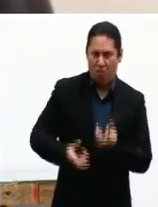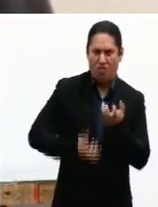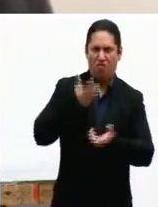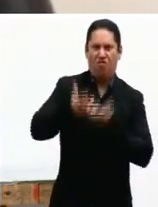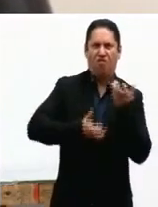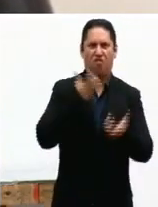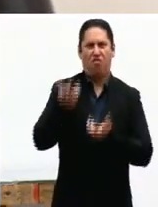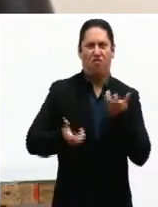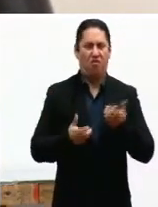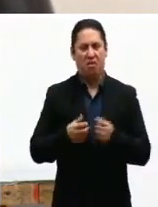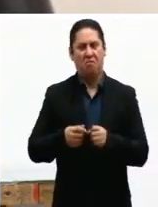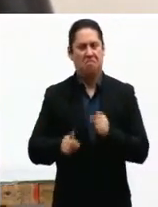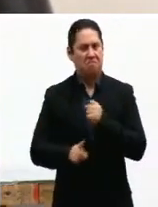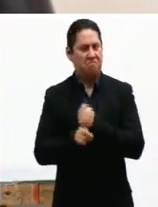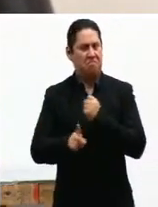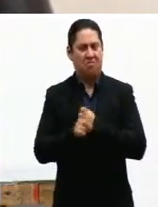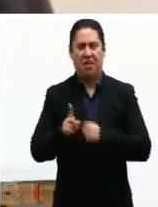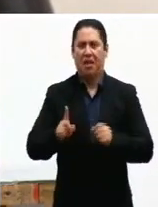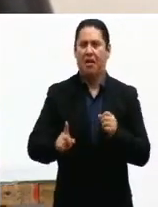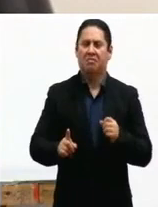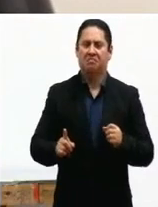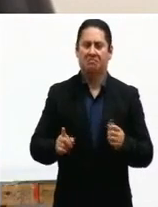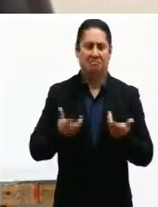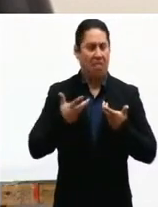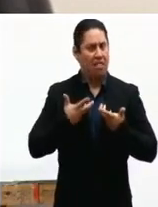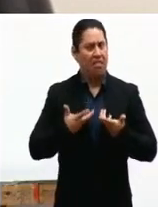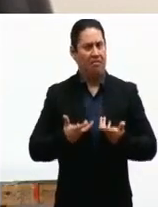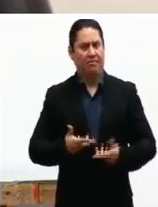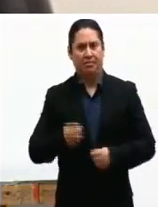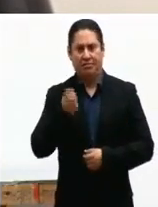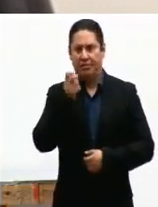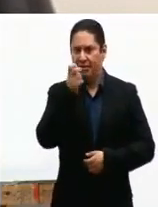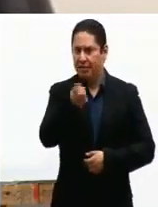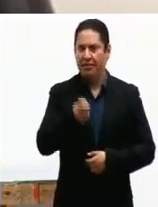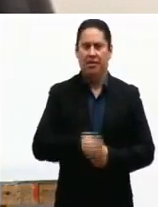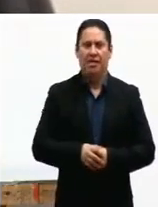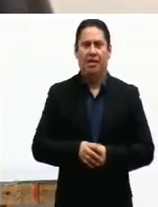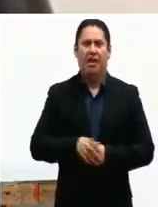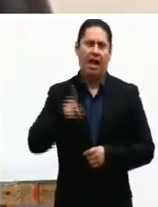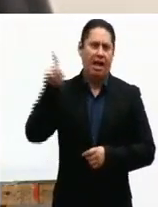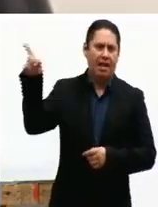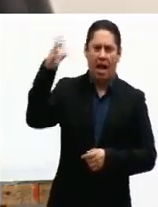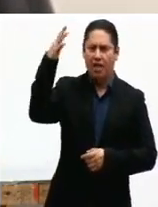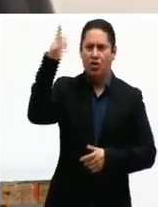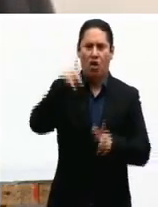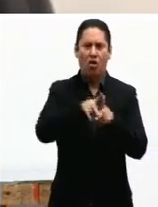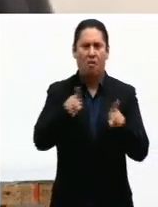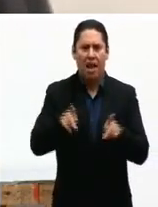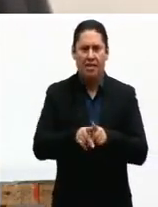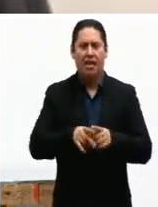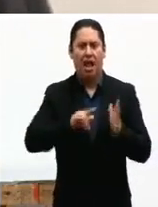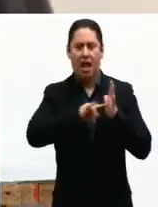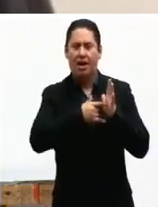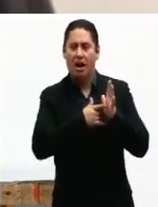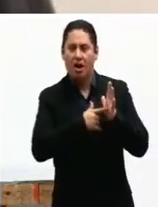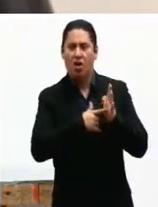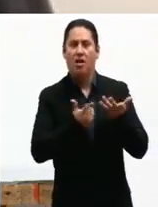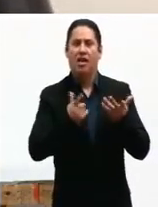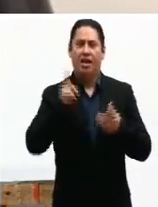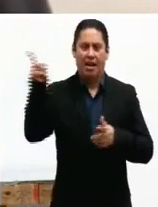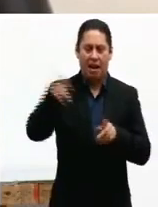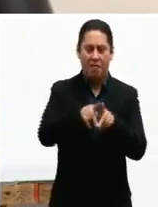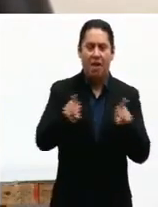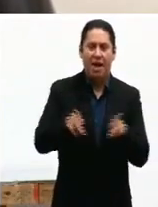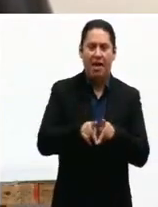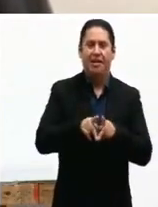son conflictivas aquí en la capital. Fue en el Oxxo de Plaza Sol, fue en el Oxxo de Reloj Floral, fue en la zona de mercado,